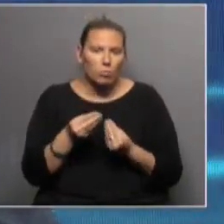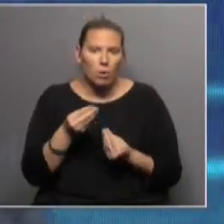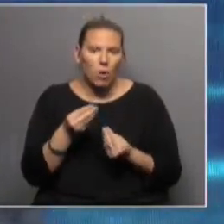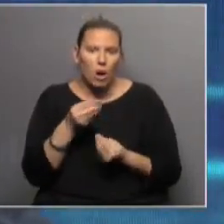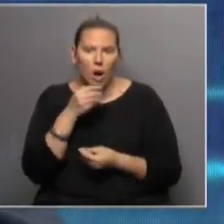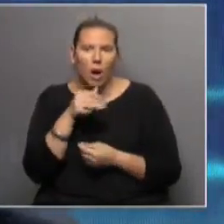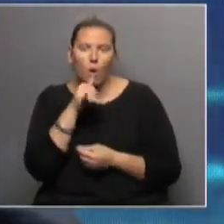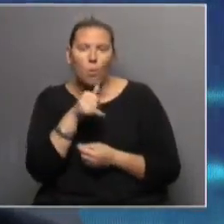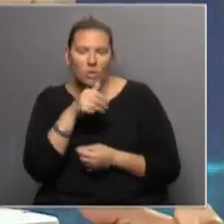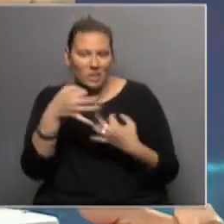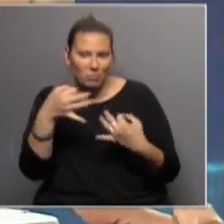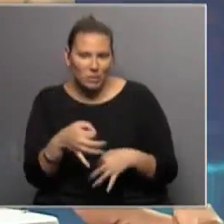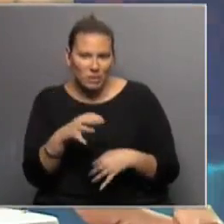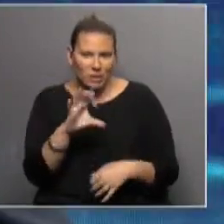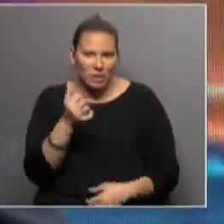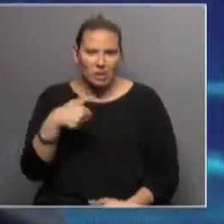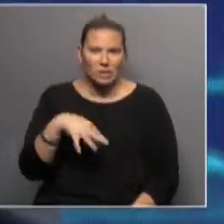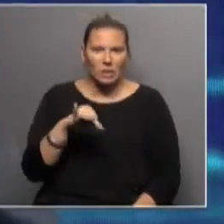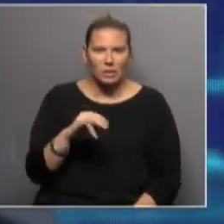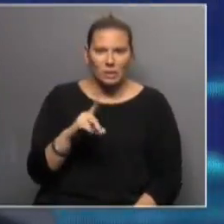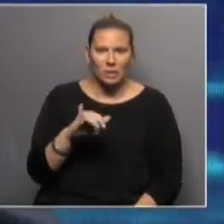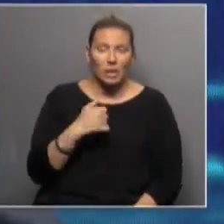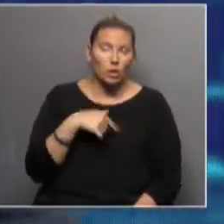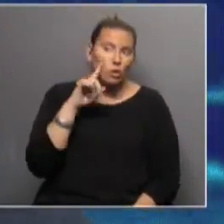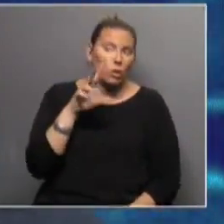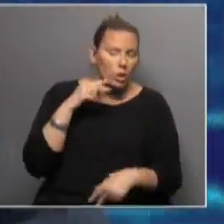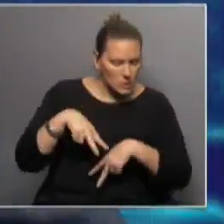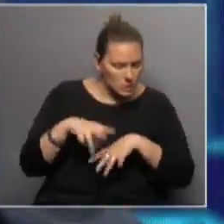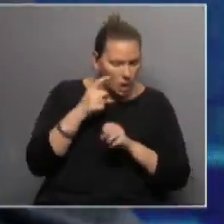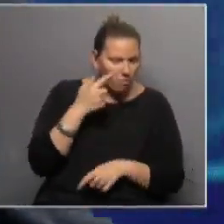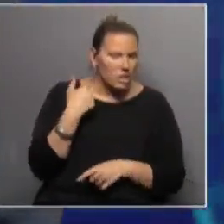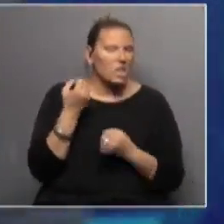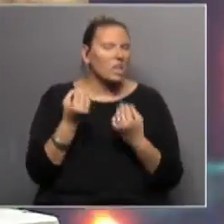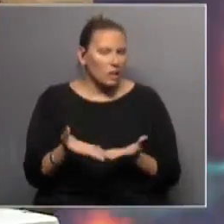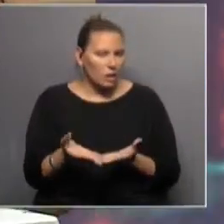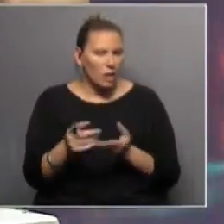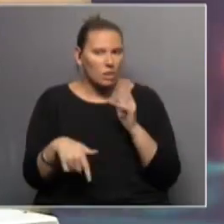a ver si relatan y comentan Santi bien. Santi Díaz comentaba. Entonces. Sí, sí, los tengo que estudiar a ver si están bien y después...